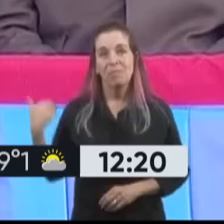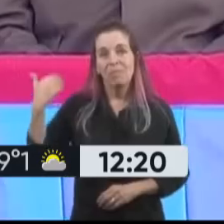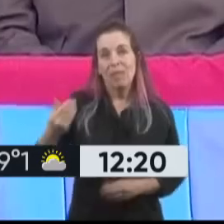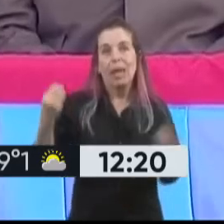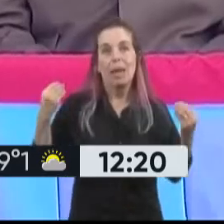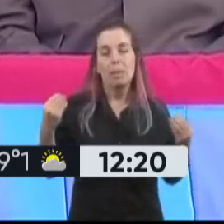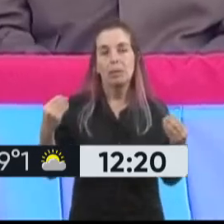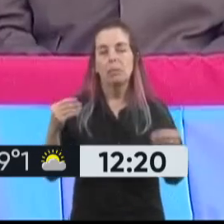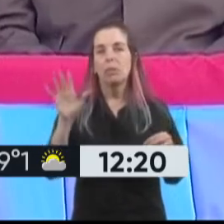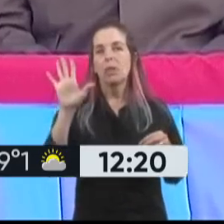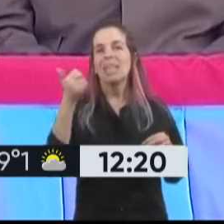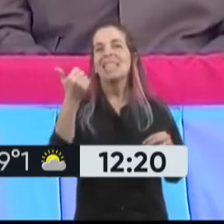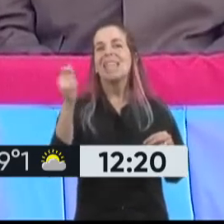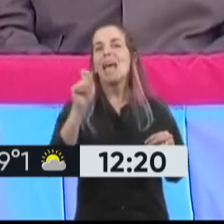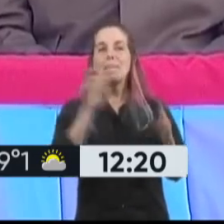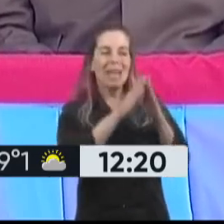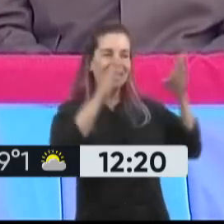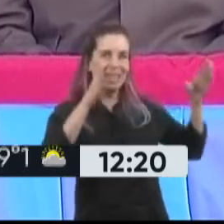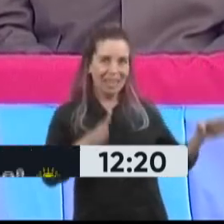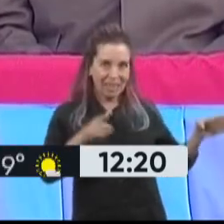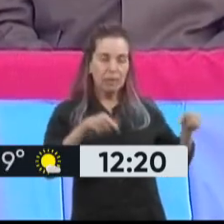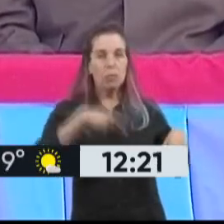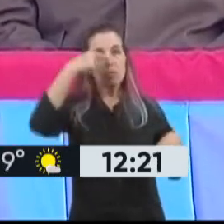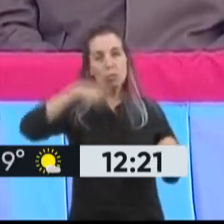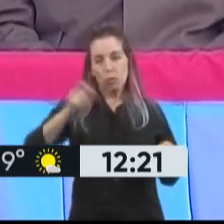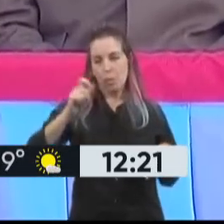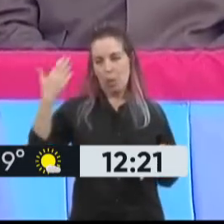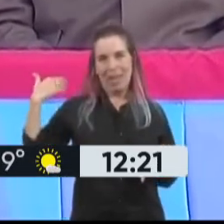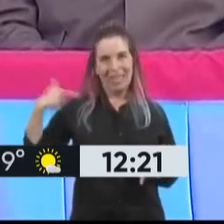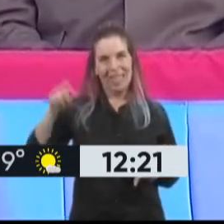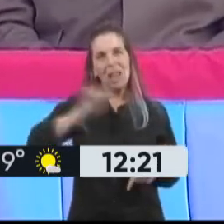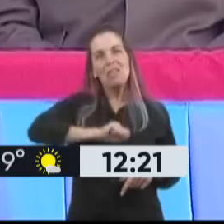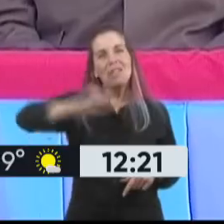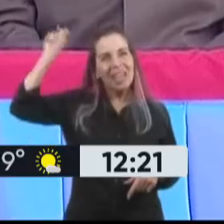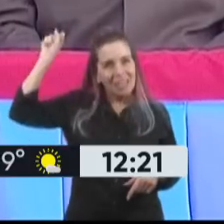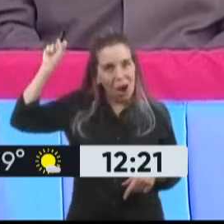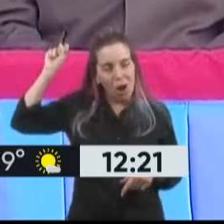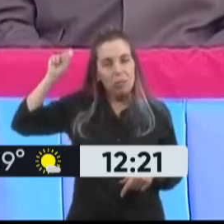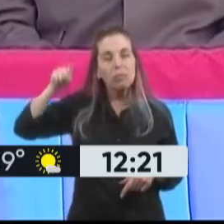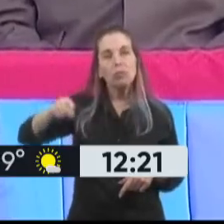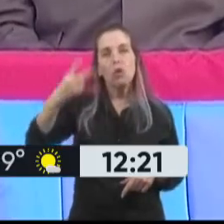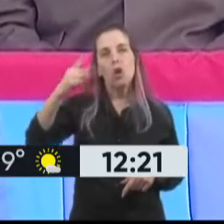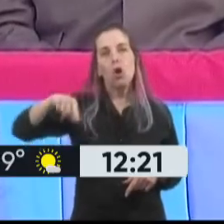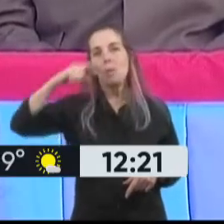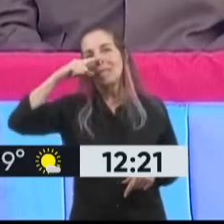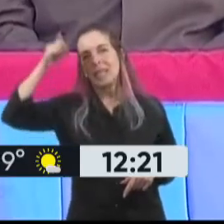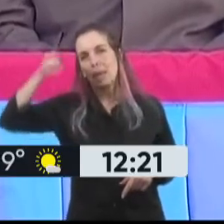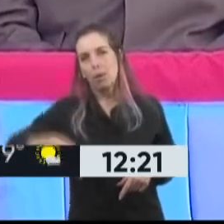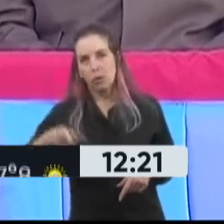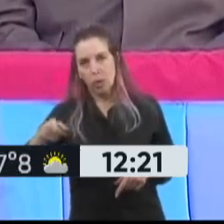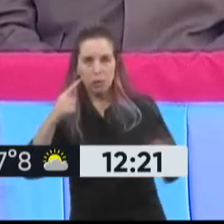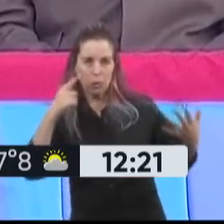6 meses, la inflación mayorista del último mes fue del 2,7%, es